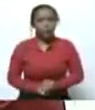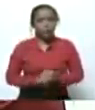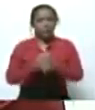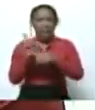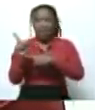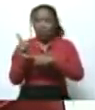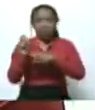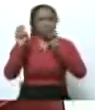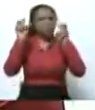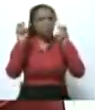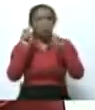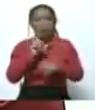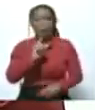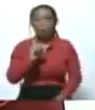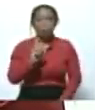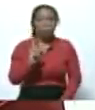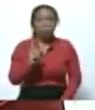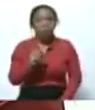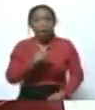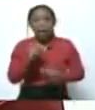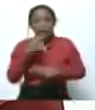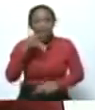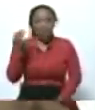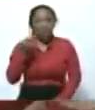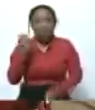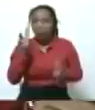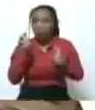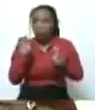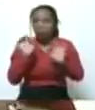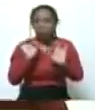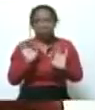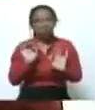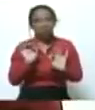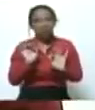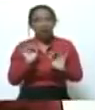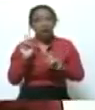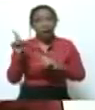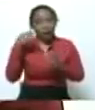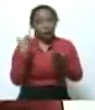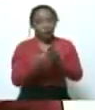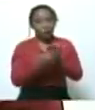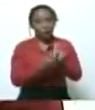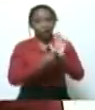nuevo. En verdad, eso no es nuevo. Ahí sacaron